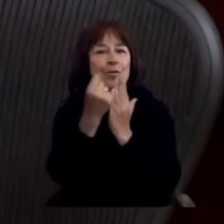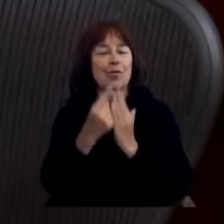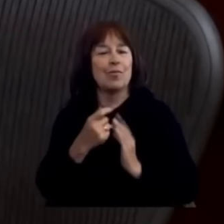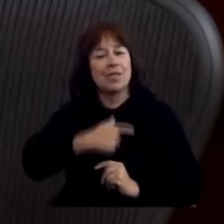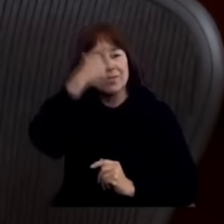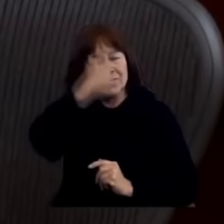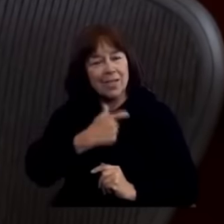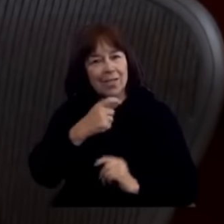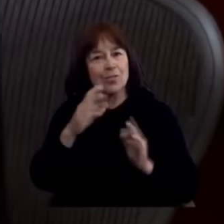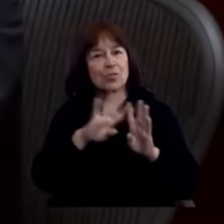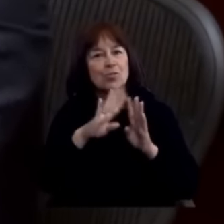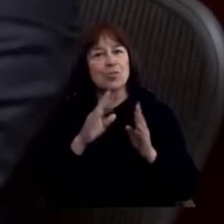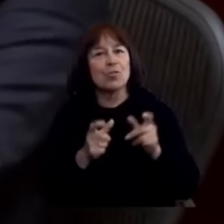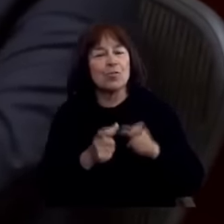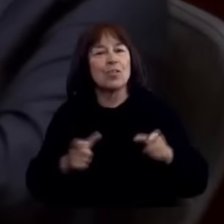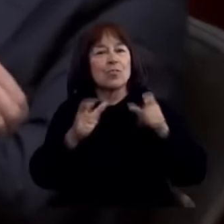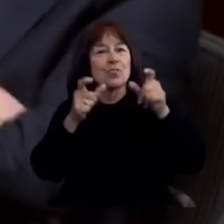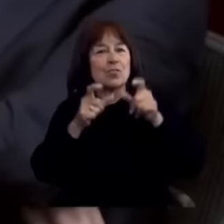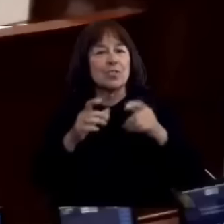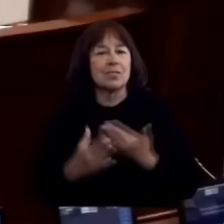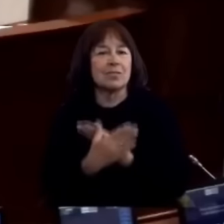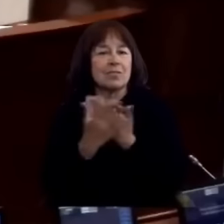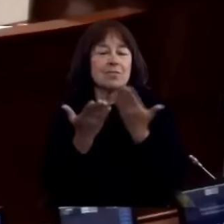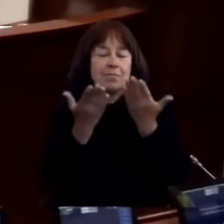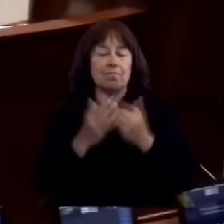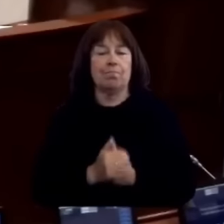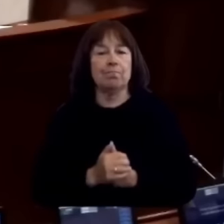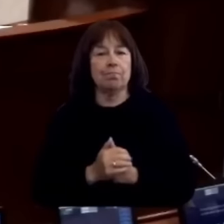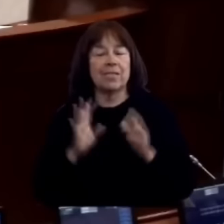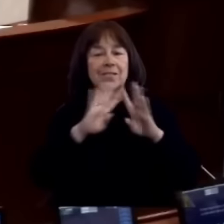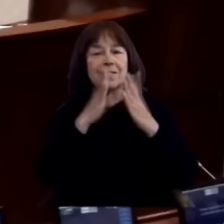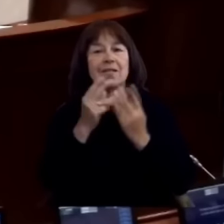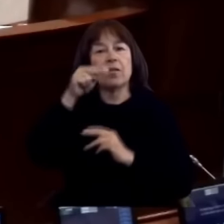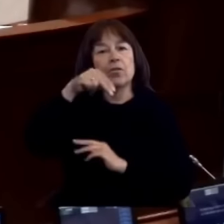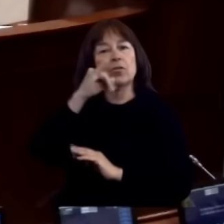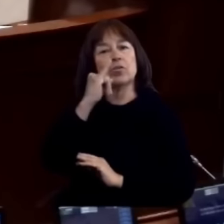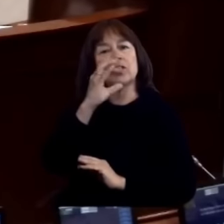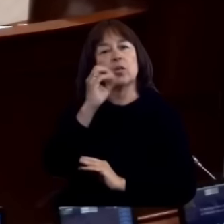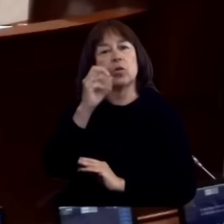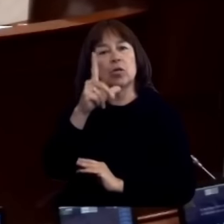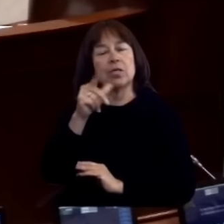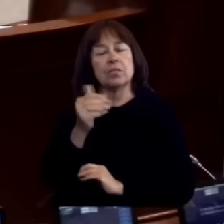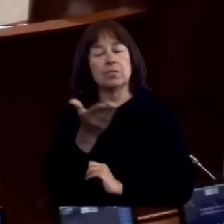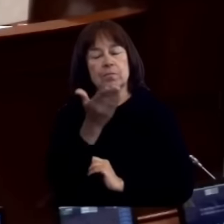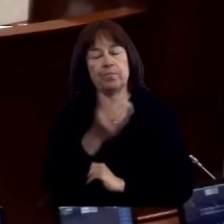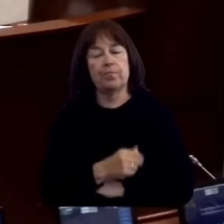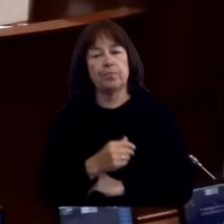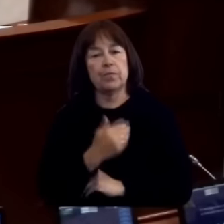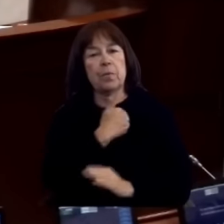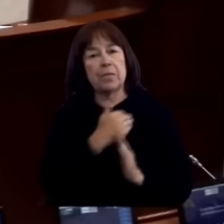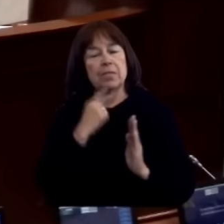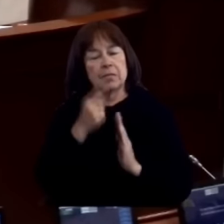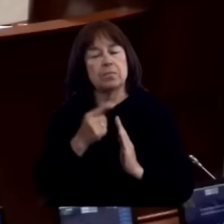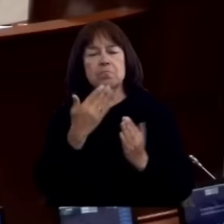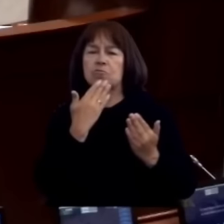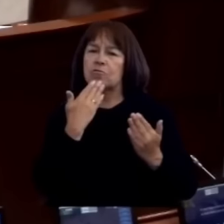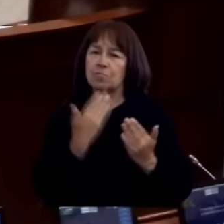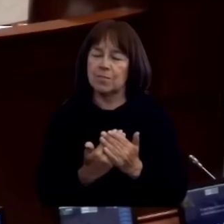congresistas. Muchas gracias, senador Miguel Uribe. Senador Nicolás Albeiro Echeverri. Presidente, muchísimas gracias.